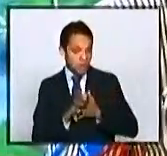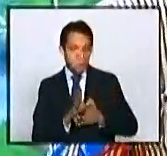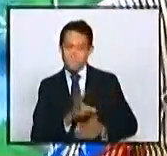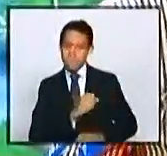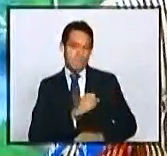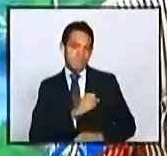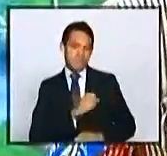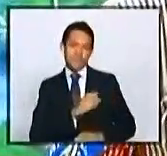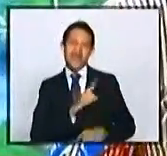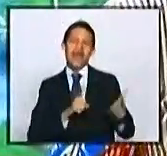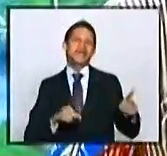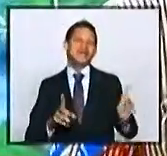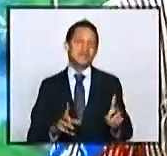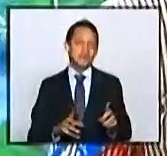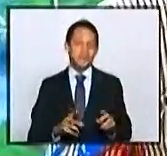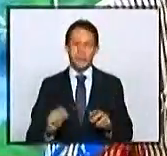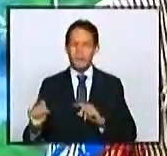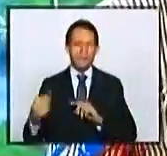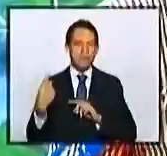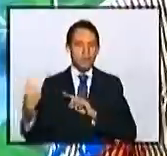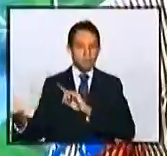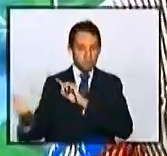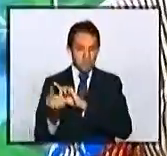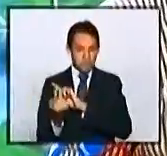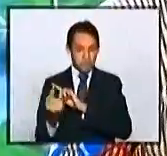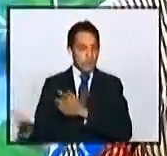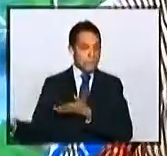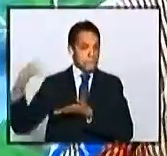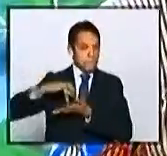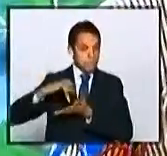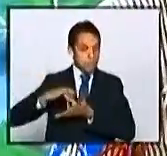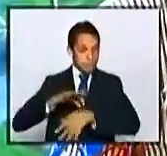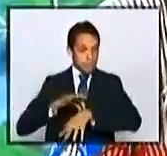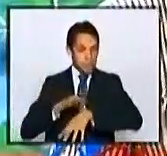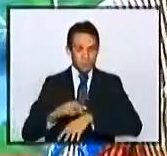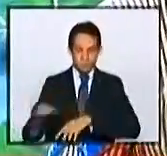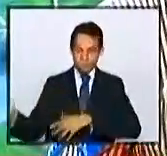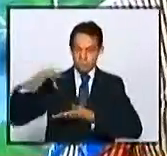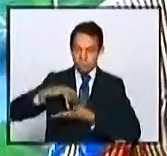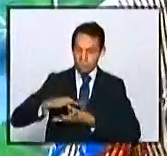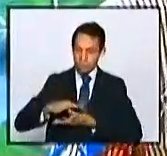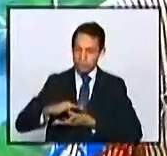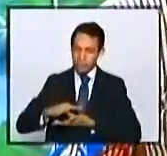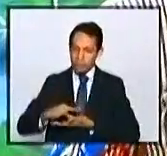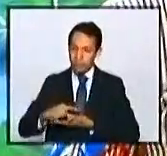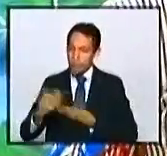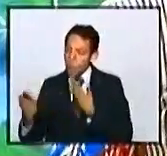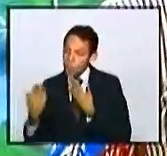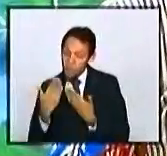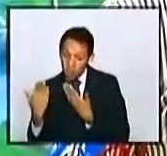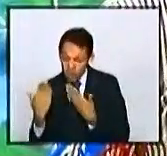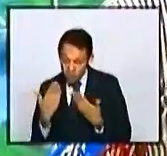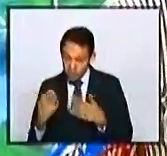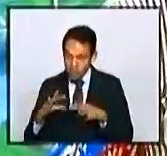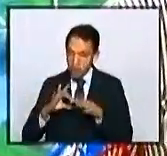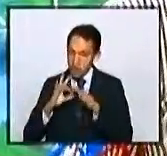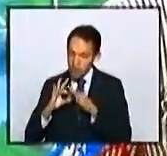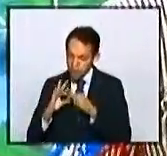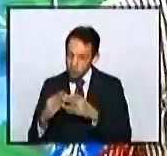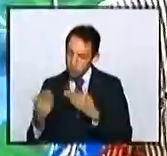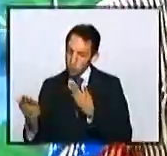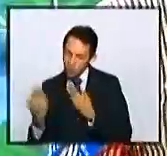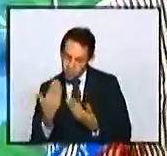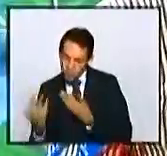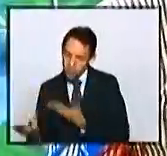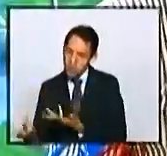primera terapia, el primer encuentro con nosotros como psicólogos, lo que hacemos es generar confianza en el